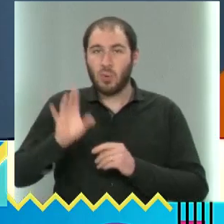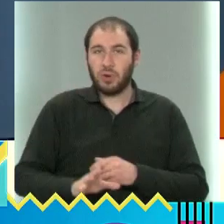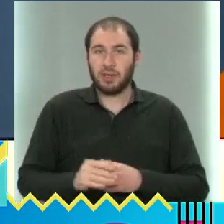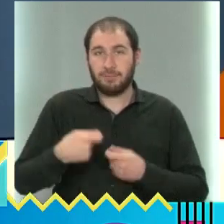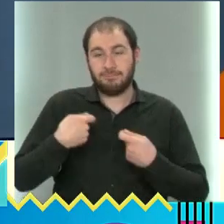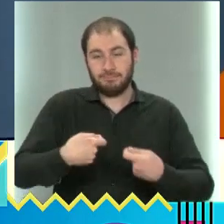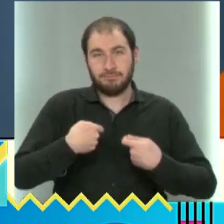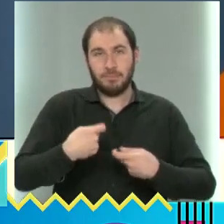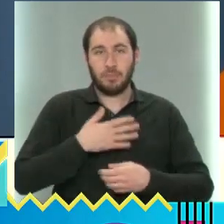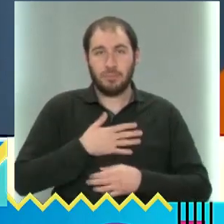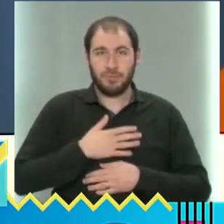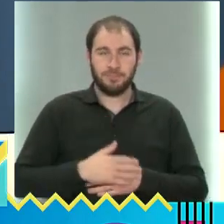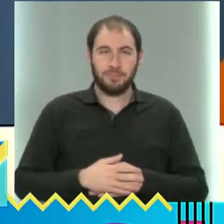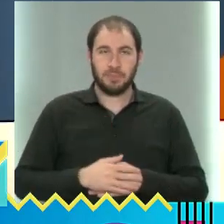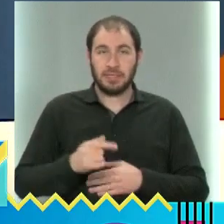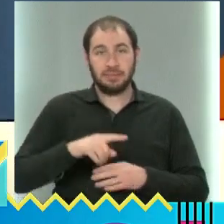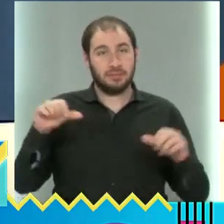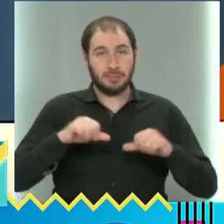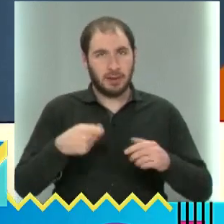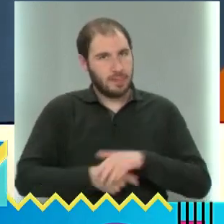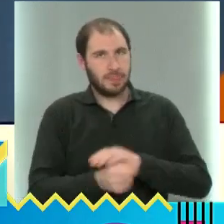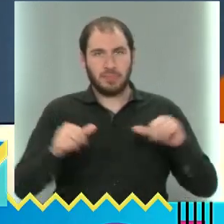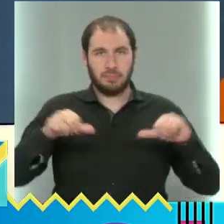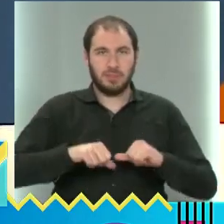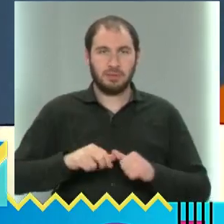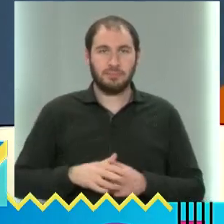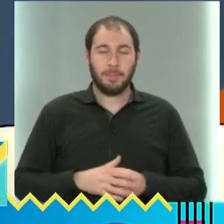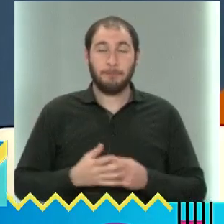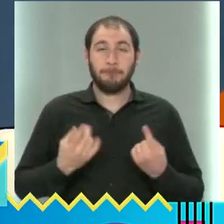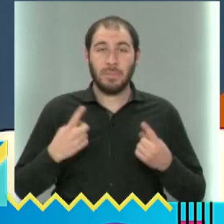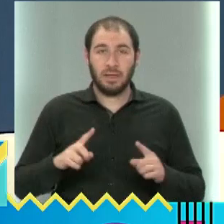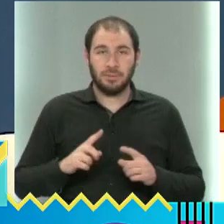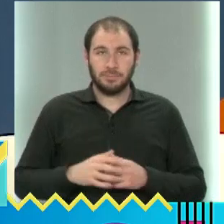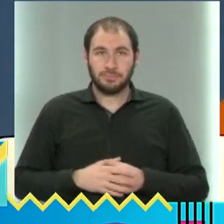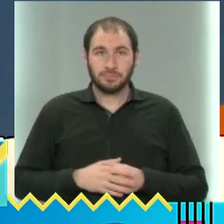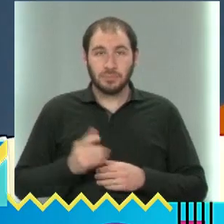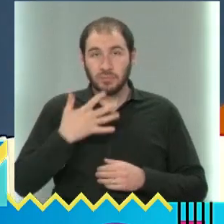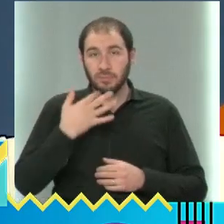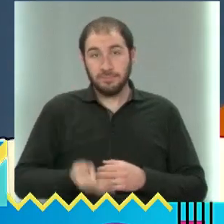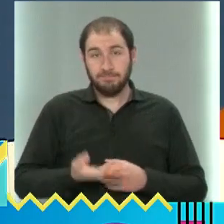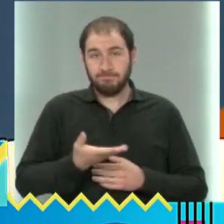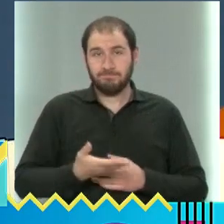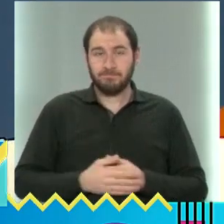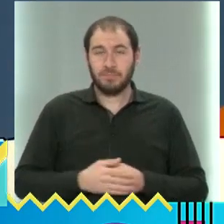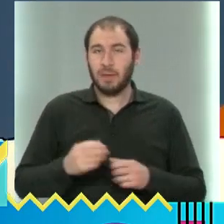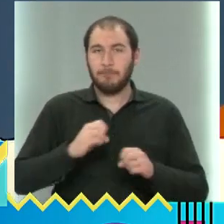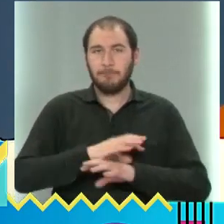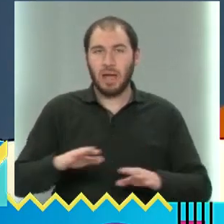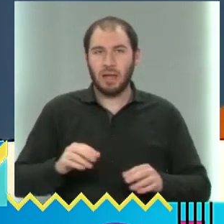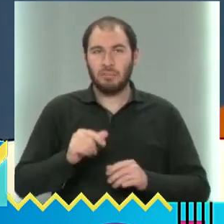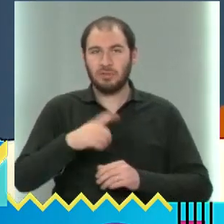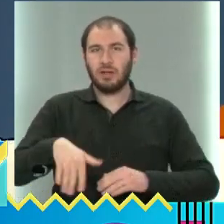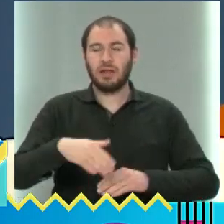de financiarse. Está mal que evada, pero esa es la realidad. Está mal que haya chicos